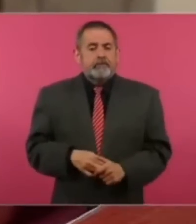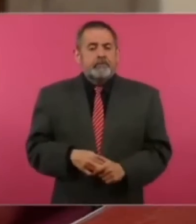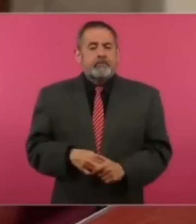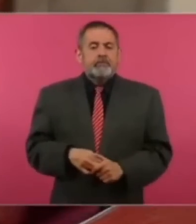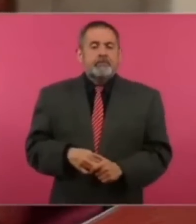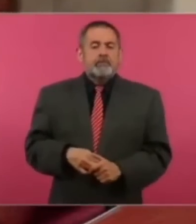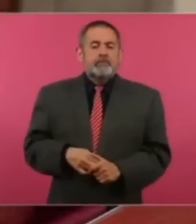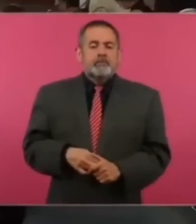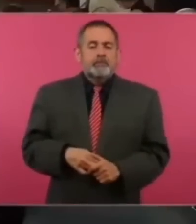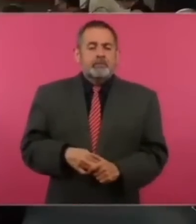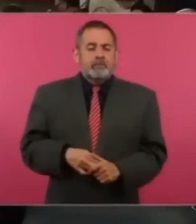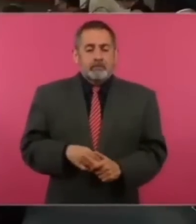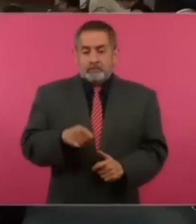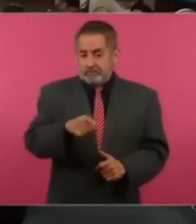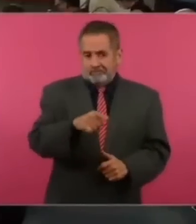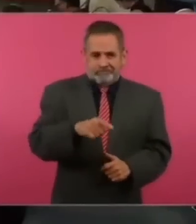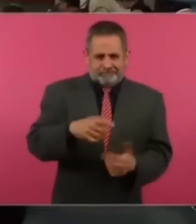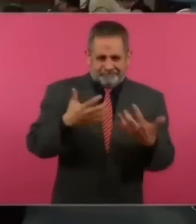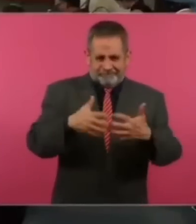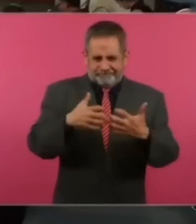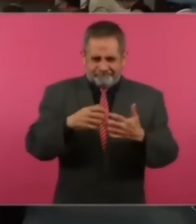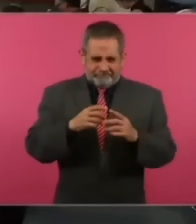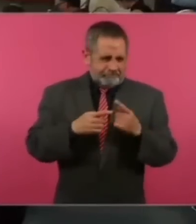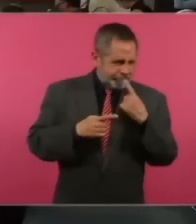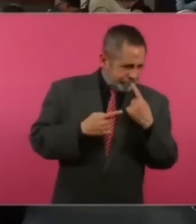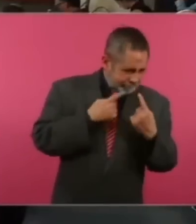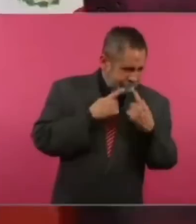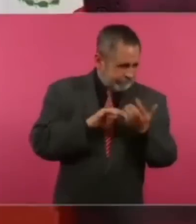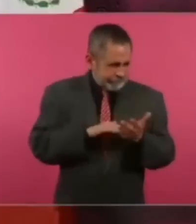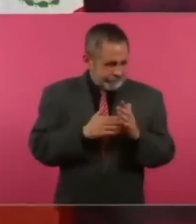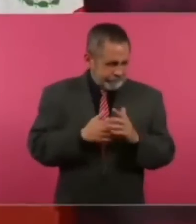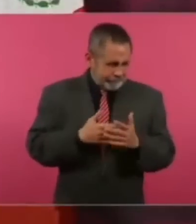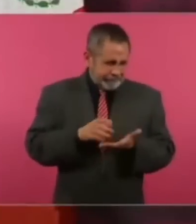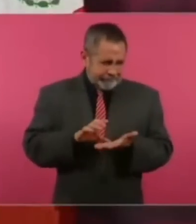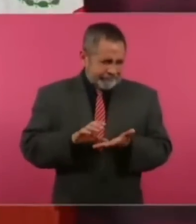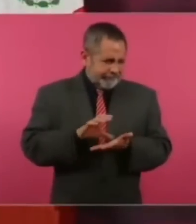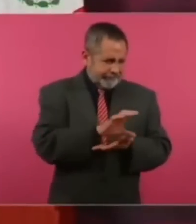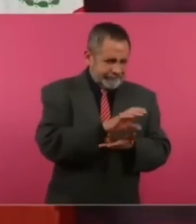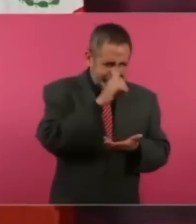manejan muy bien las relaciones para persuadir,